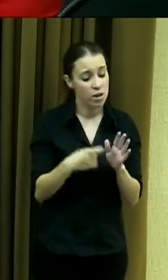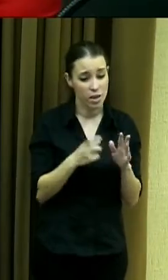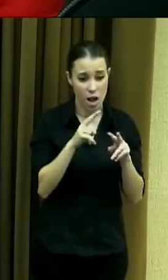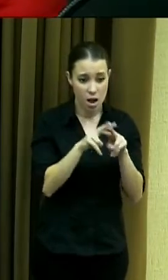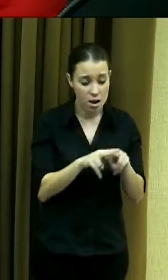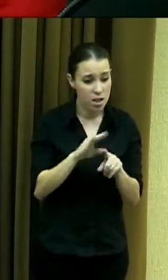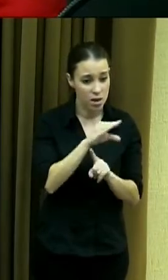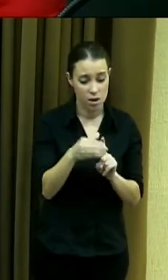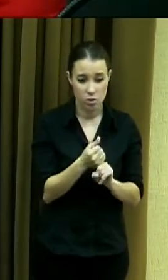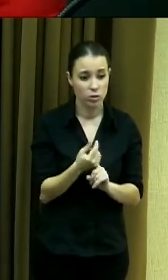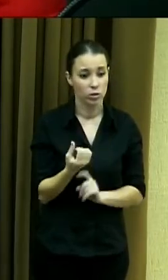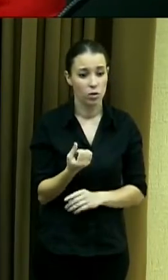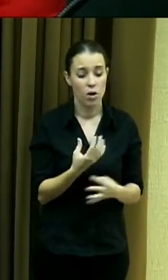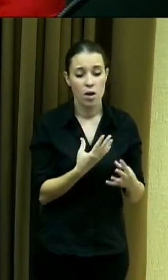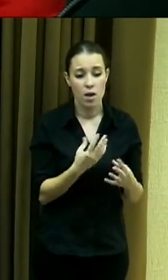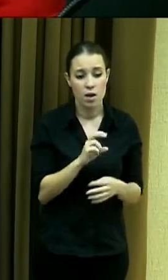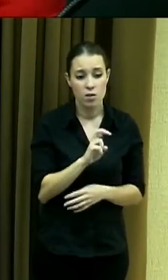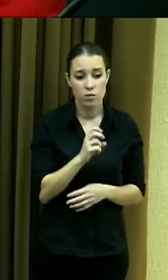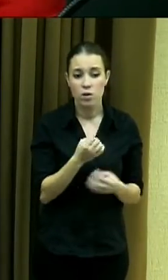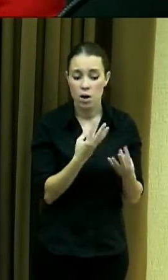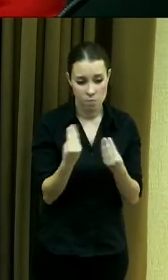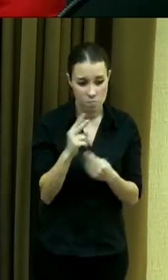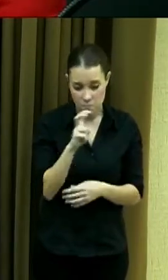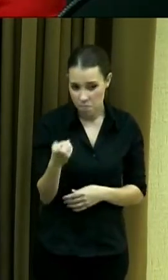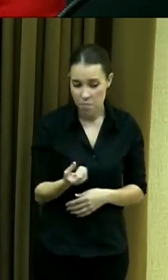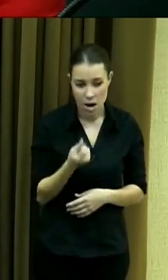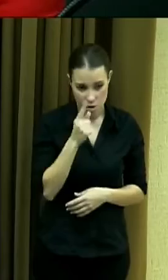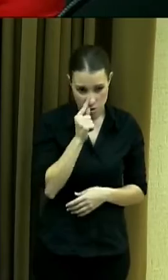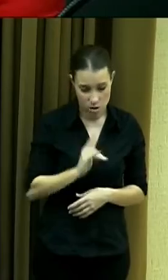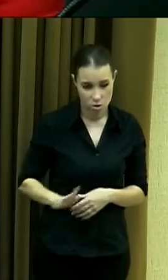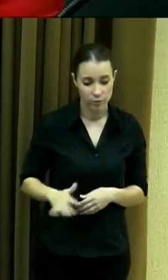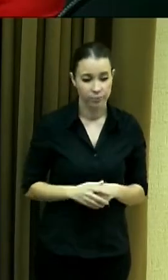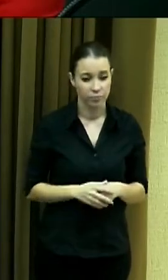diagnóstico en un número importante de niños. Por desgracia,